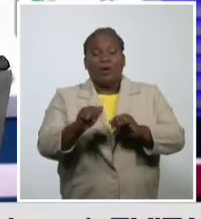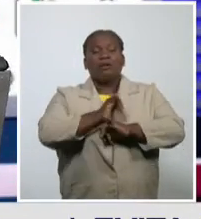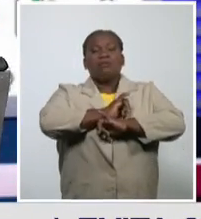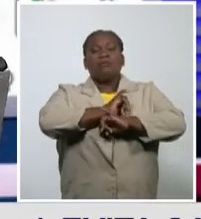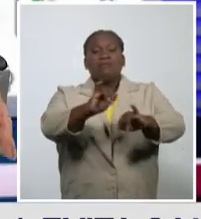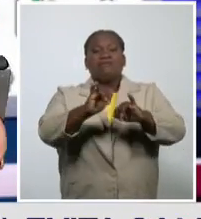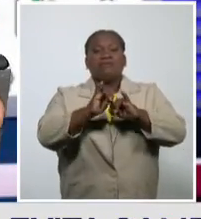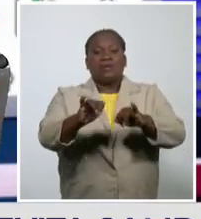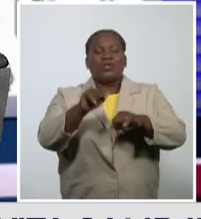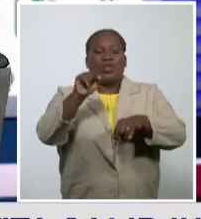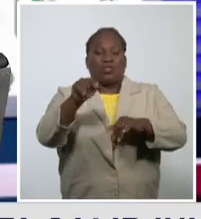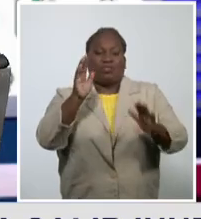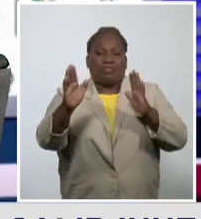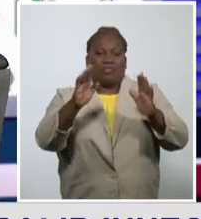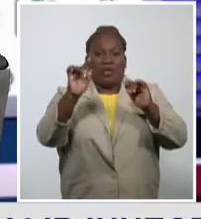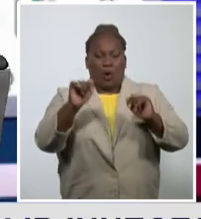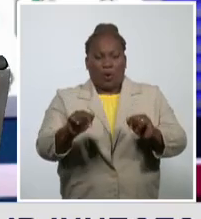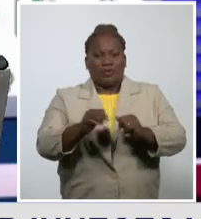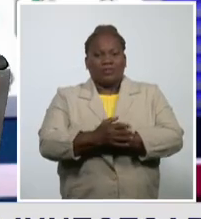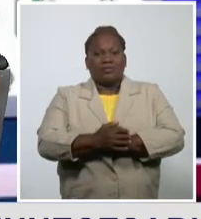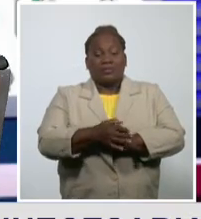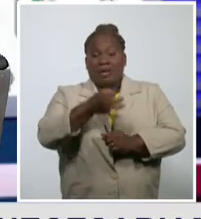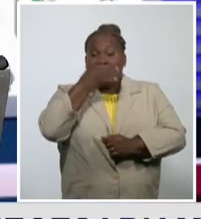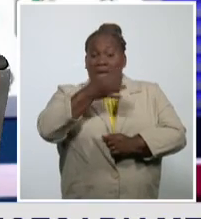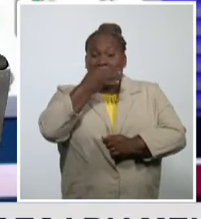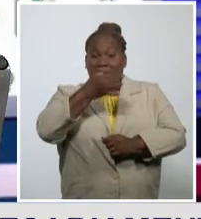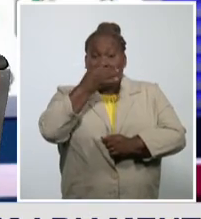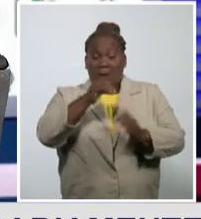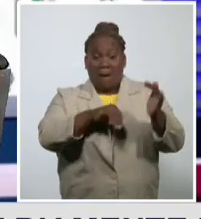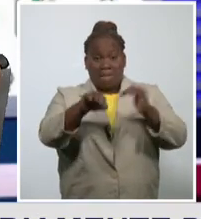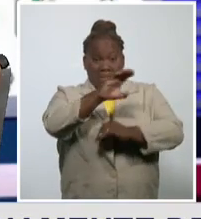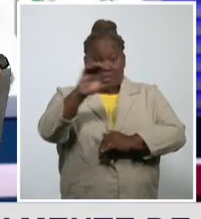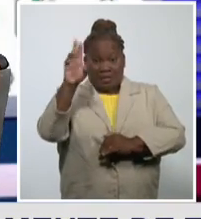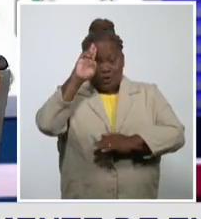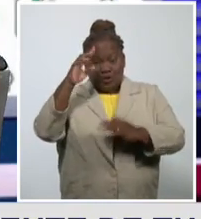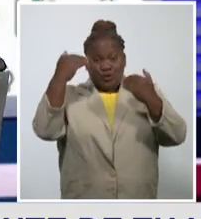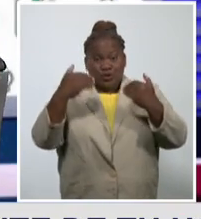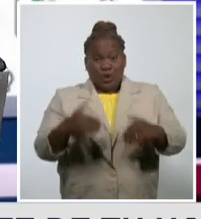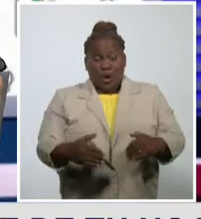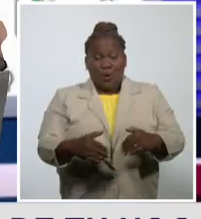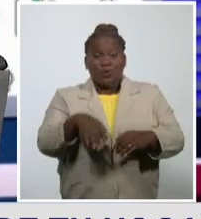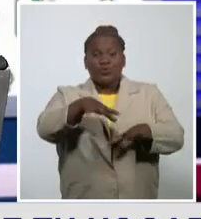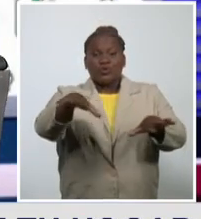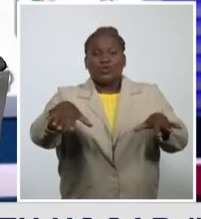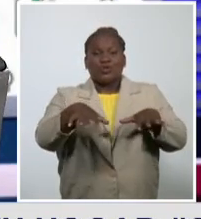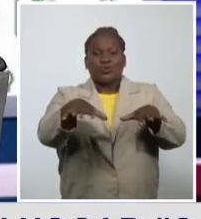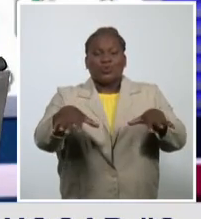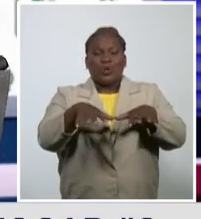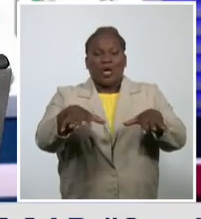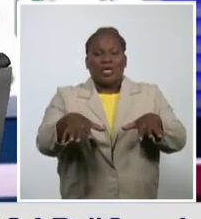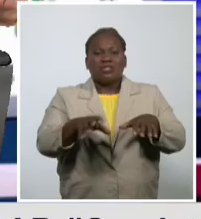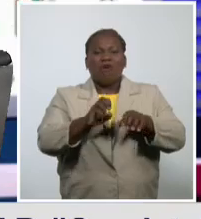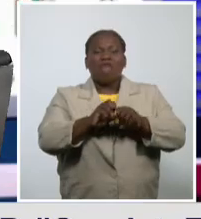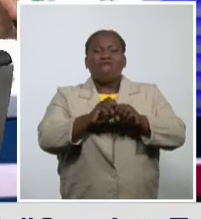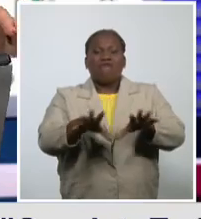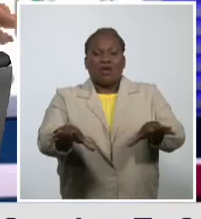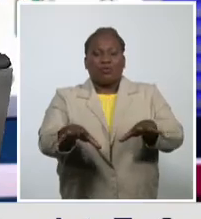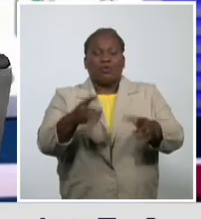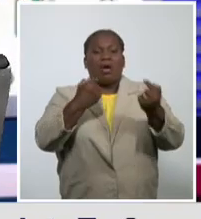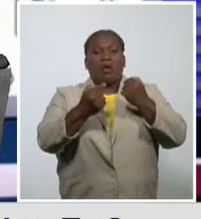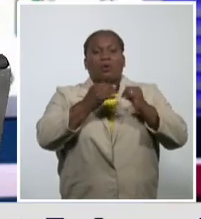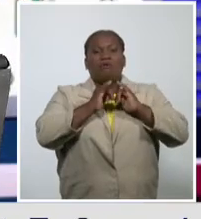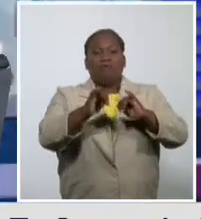esta jornada. Trascendía en conferencia de prensa del Ministerio de Salud Pública sobre la actual situación epidemiológica algunos datos. Por